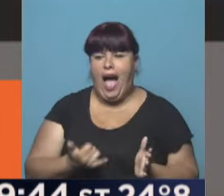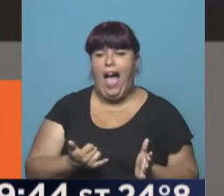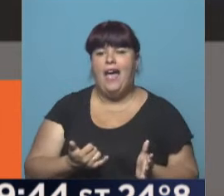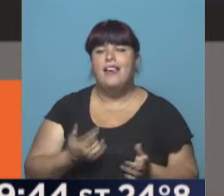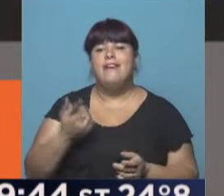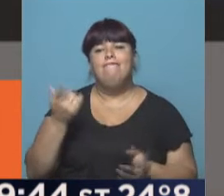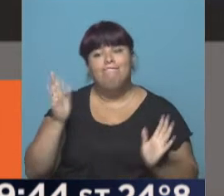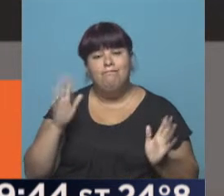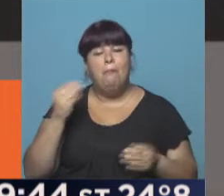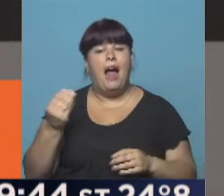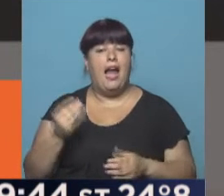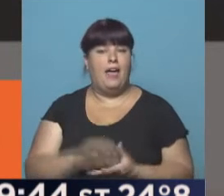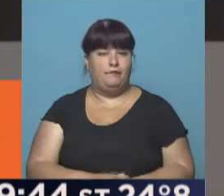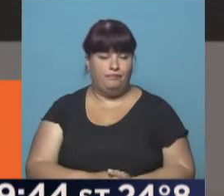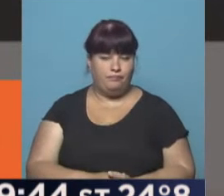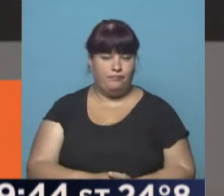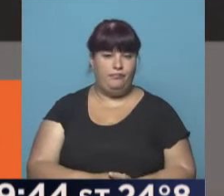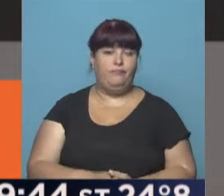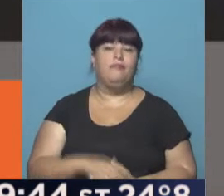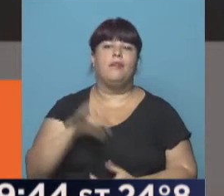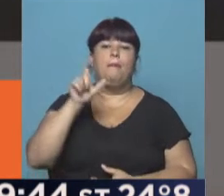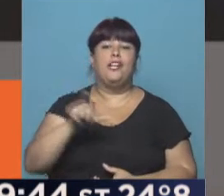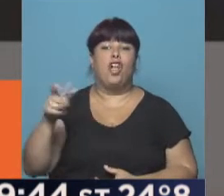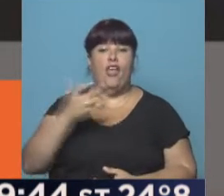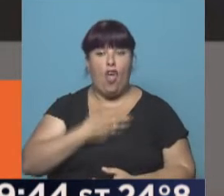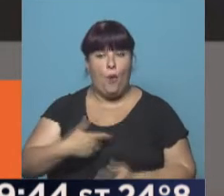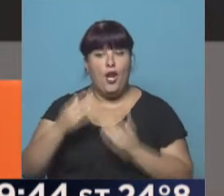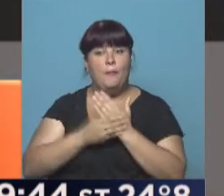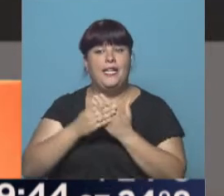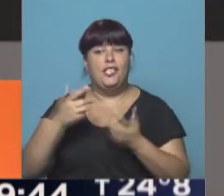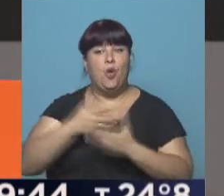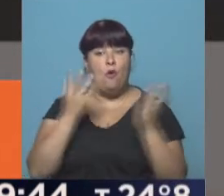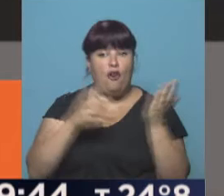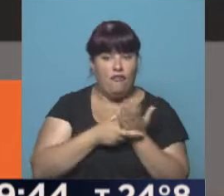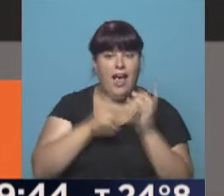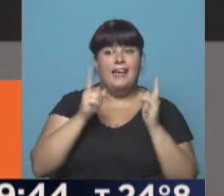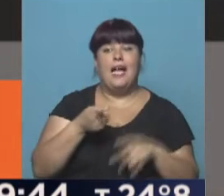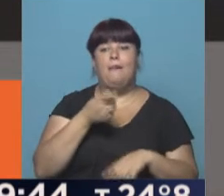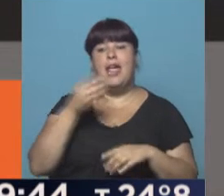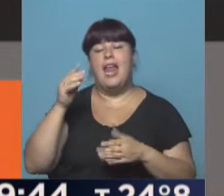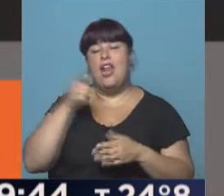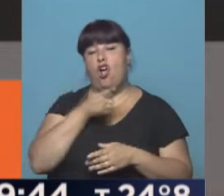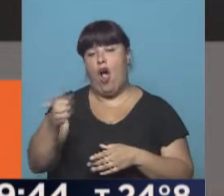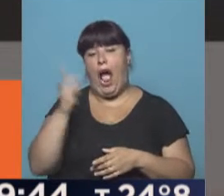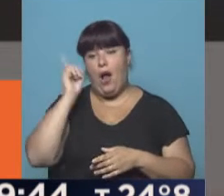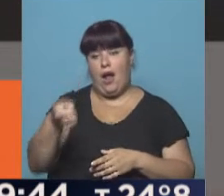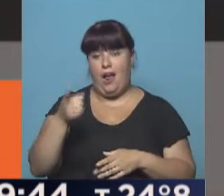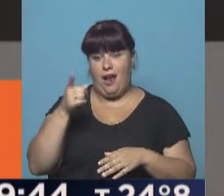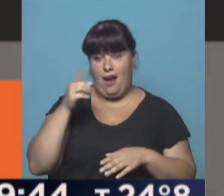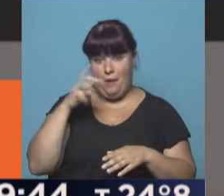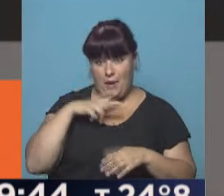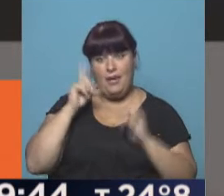nos lleva a tanto a funcionarios del ministerio público fiscal como a querellantes a sostener que